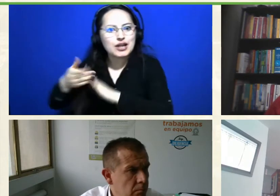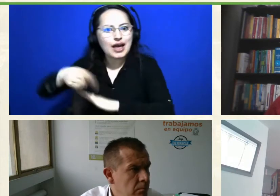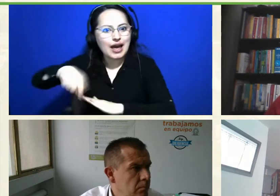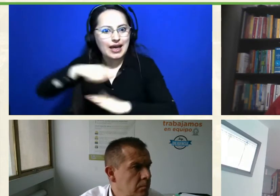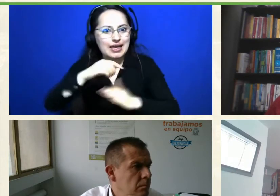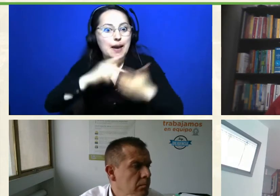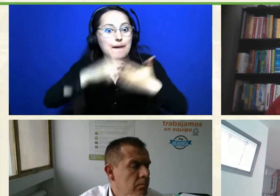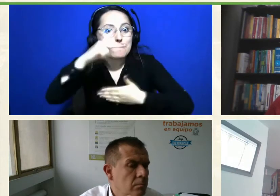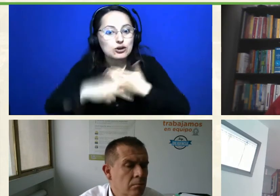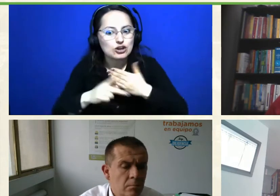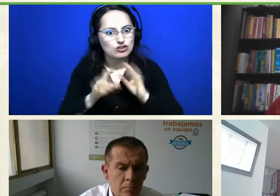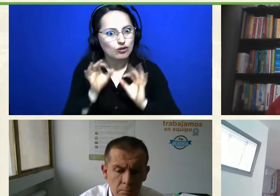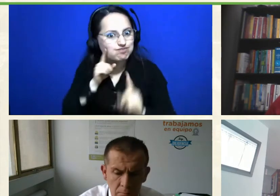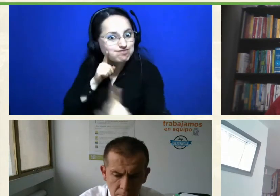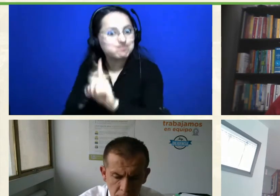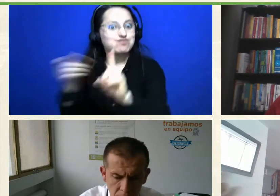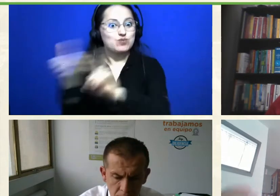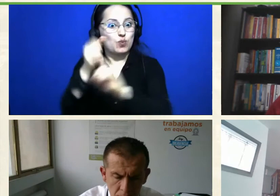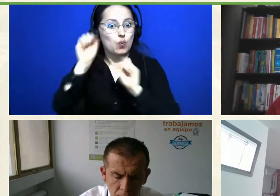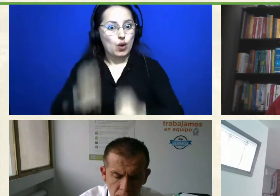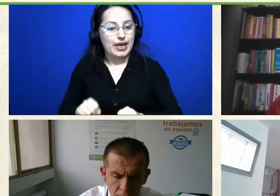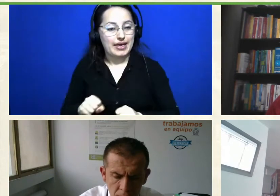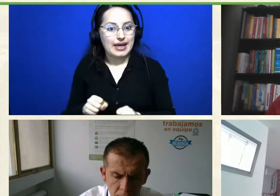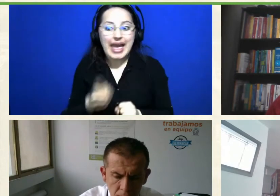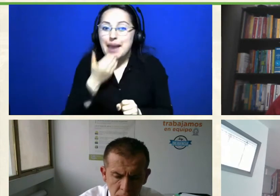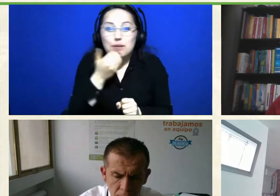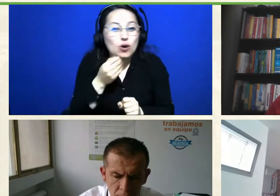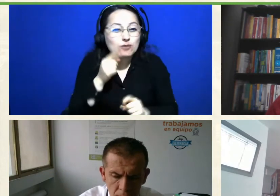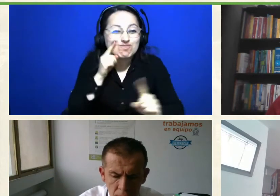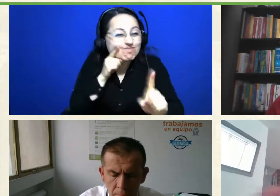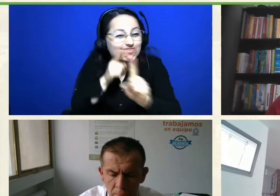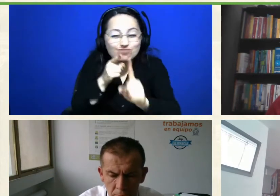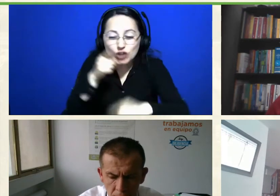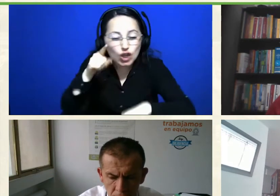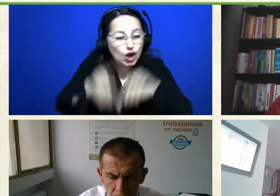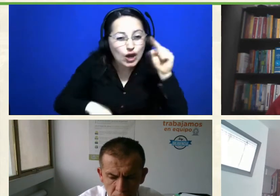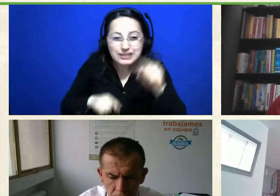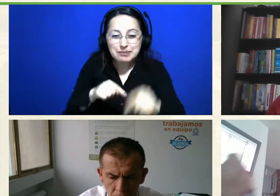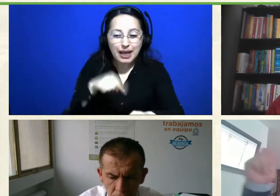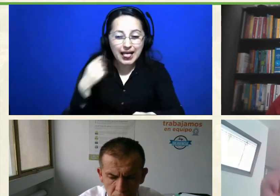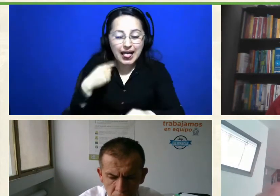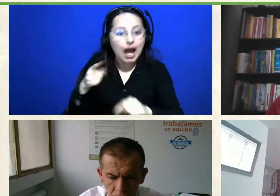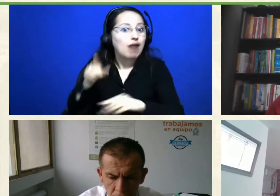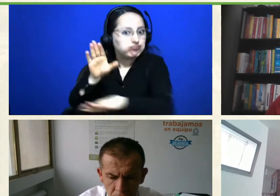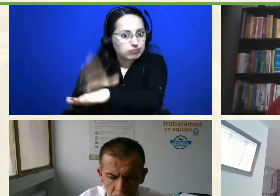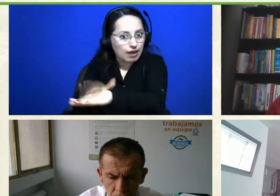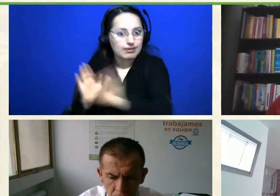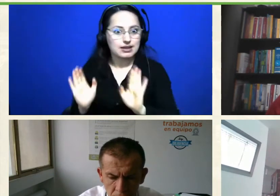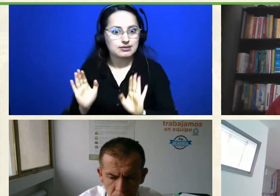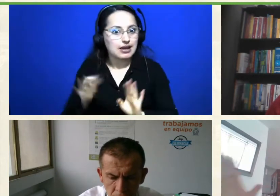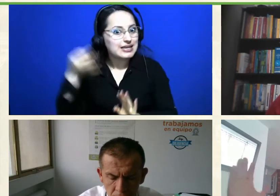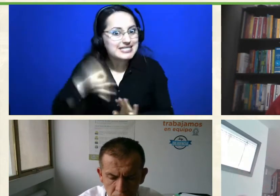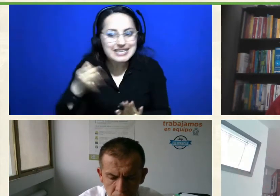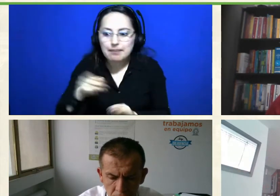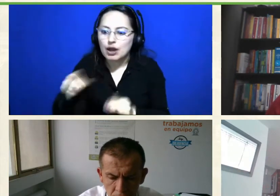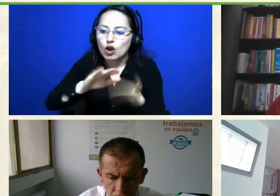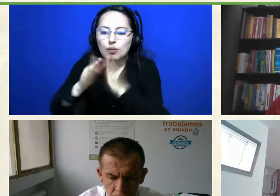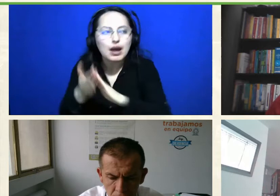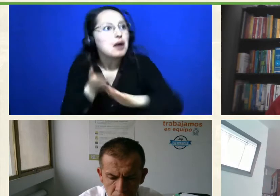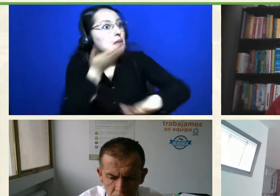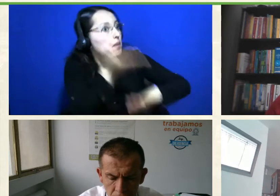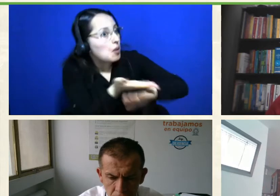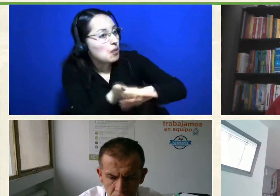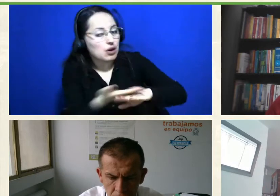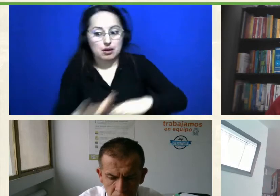estar informando. Pero finalmente la comunidad es la que sabe qué necesidades tiene y nosotros les decimos, ustedes nos postulan, nosotros les